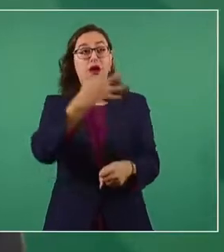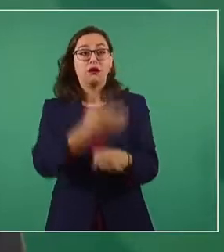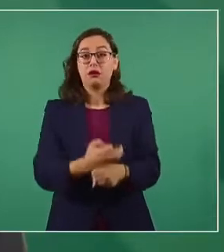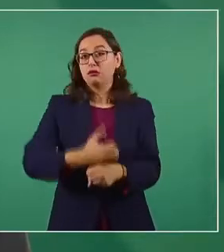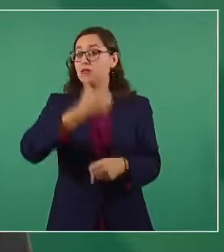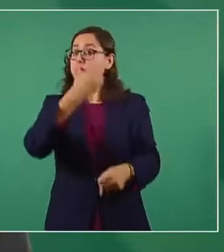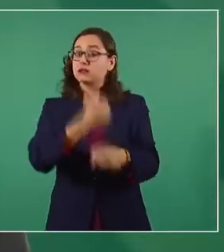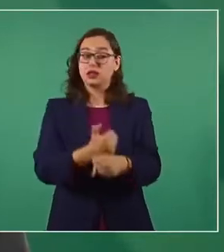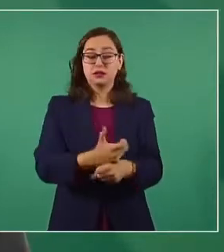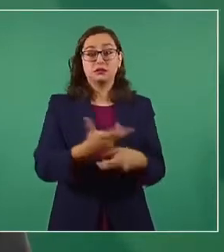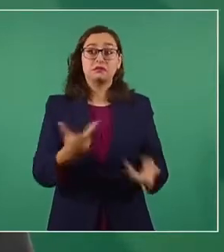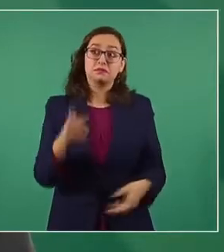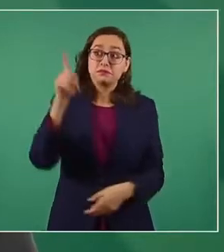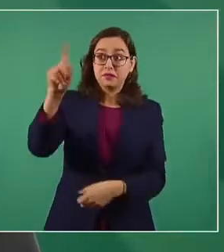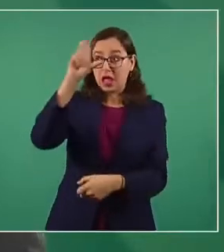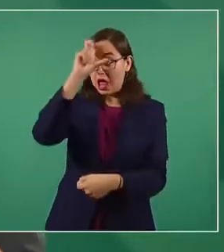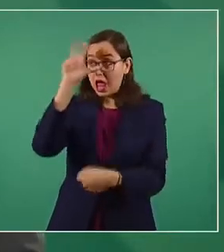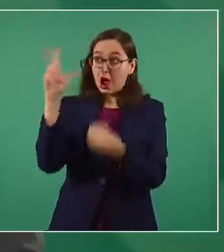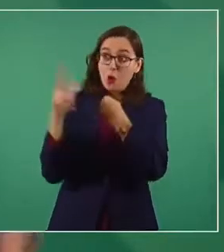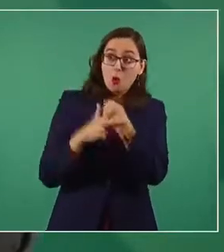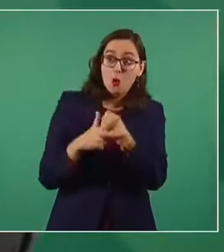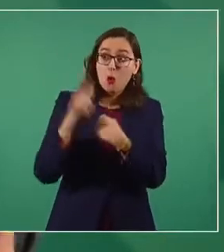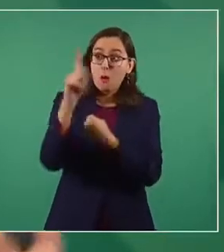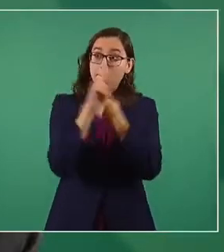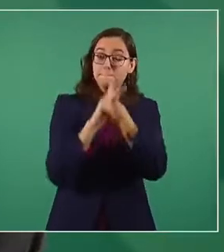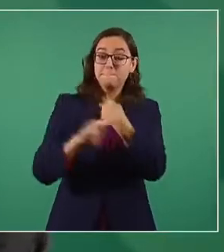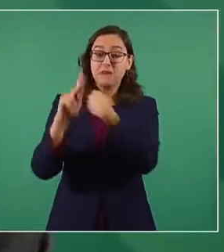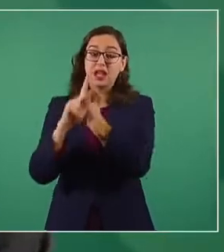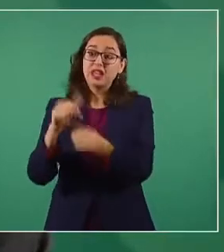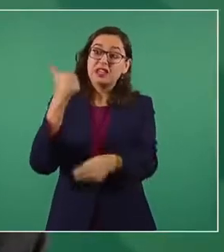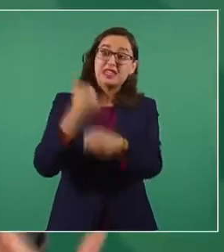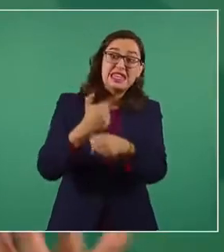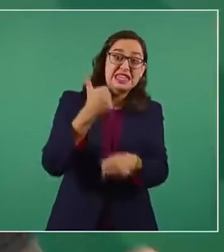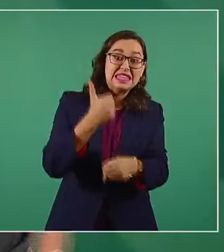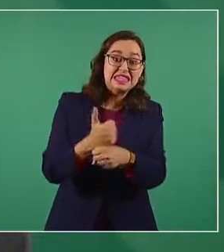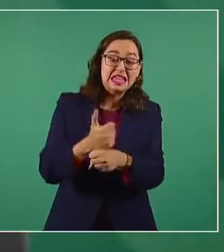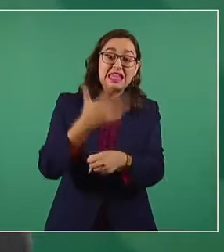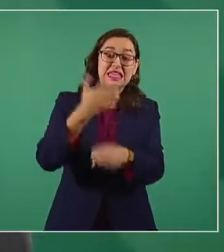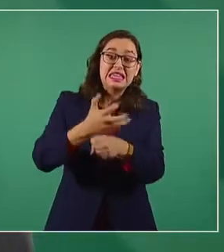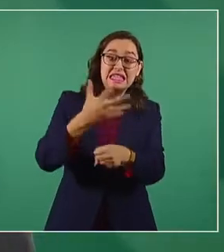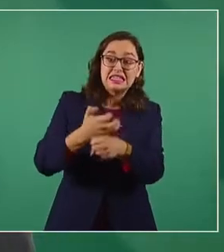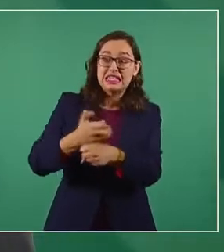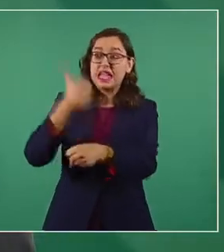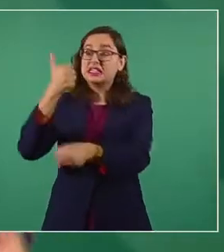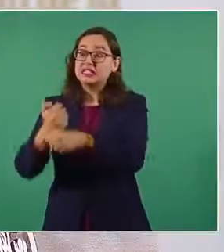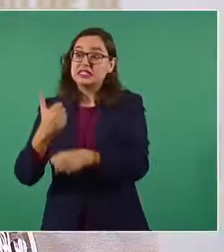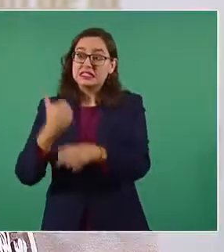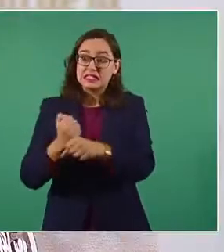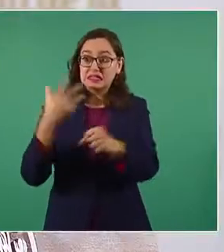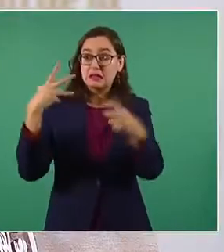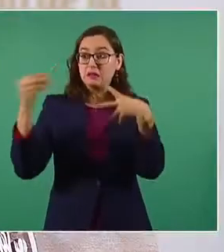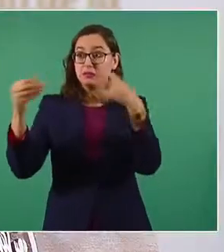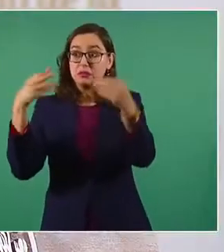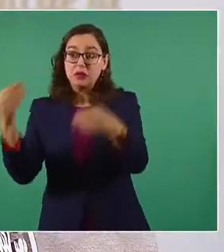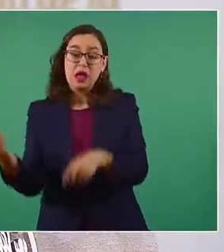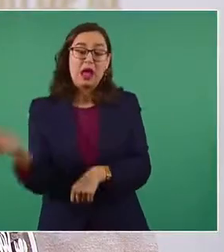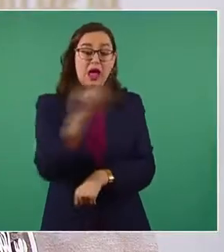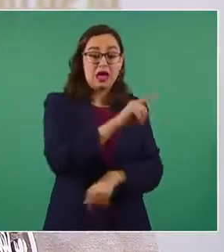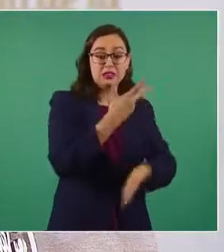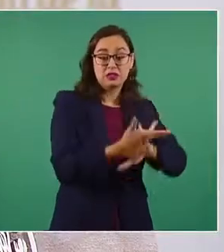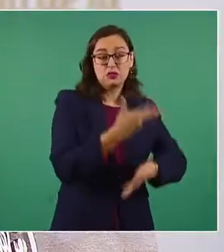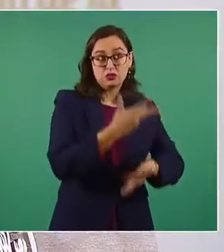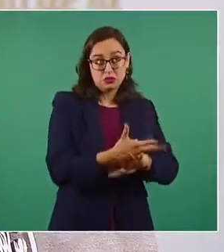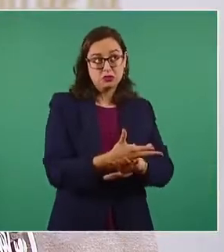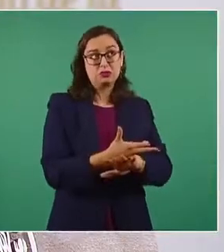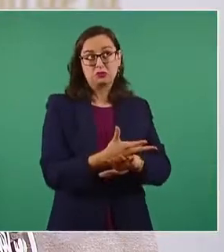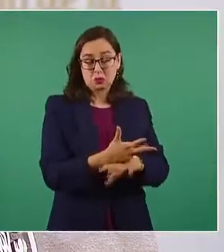En este momento en Europa varios países ya tienen la quinta y la sexta ola, Estados Unidos va en su cuarta, casi quinta ola